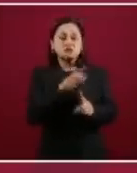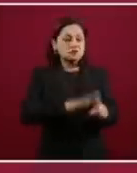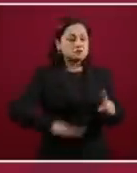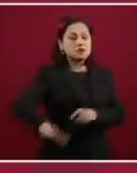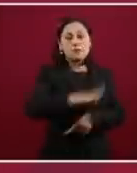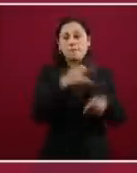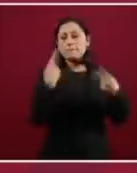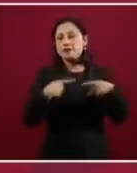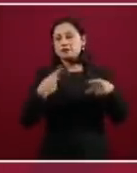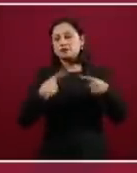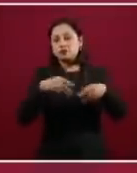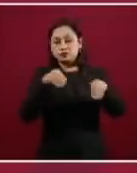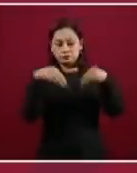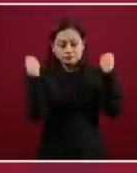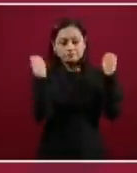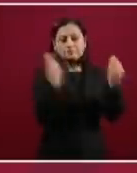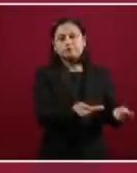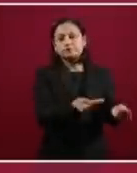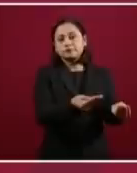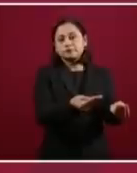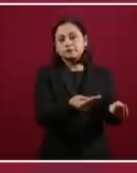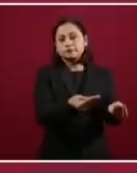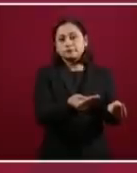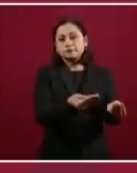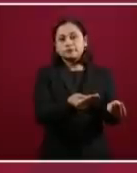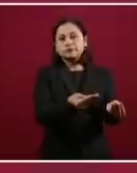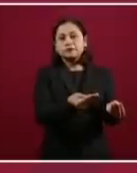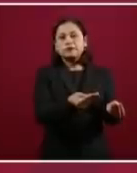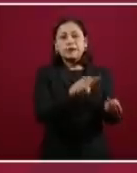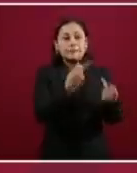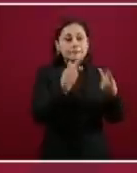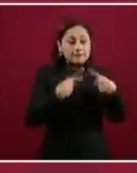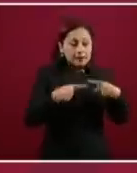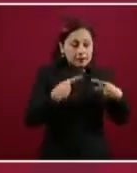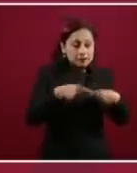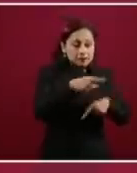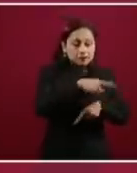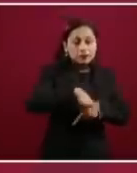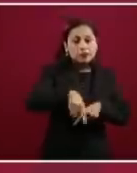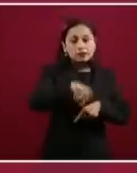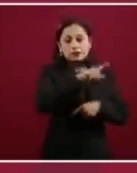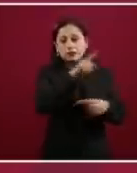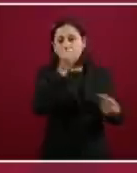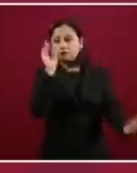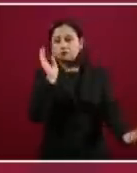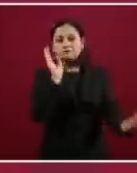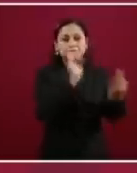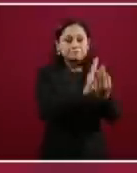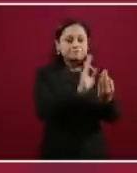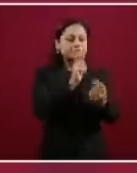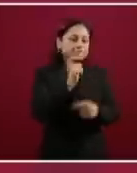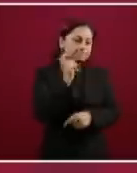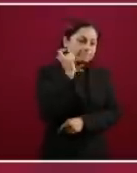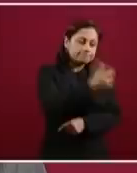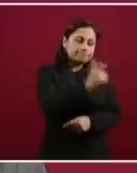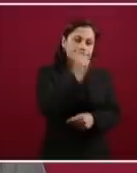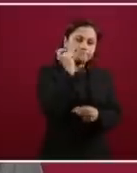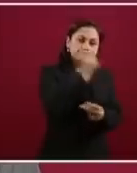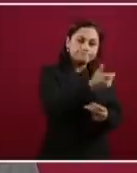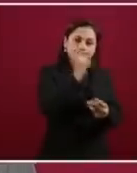entregar a los beneficiarios sin intermediación.